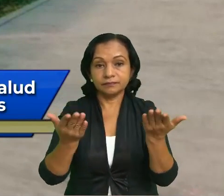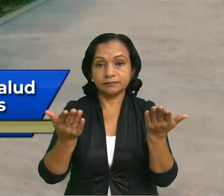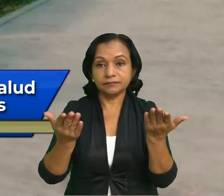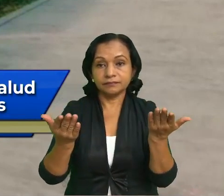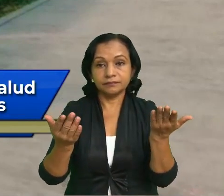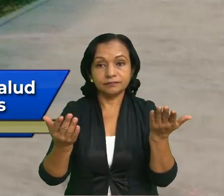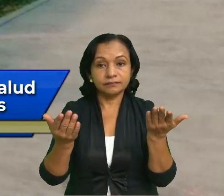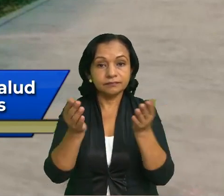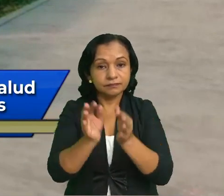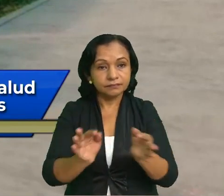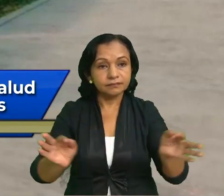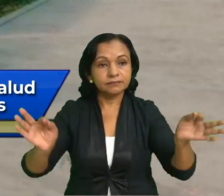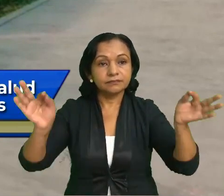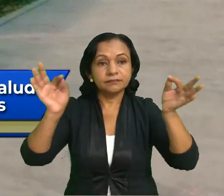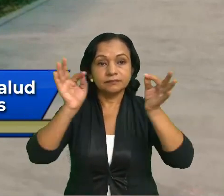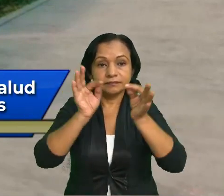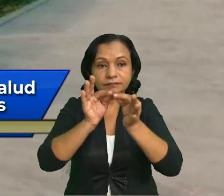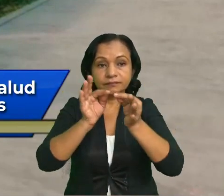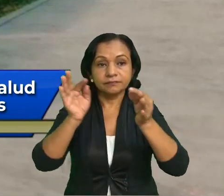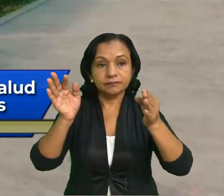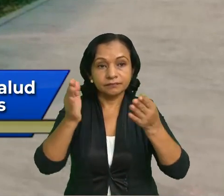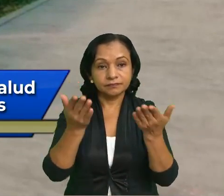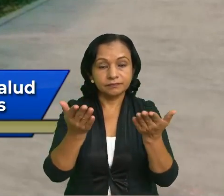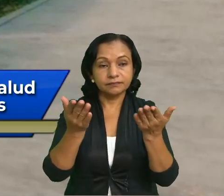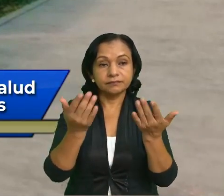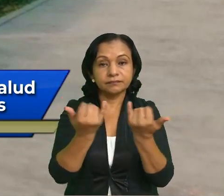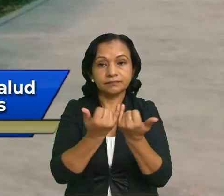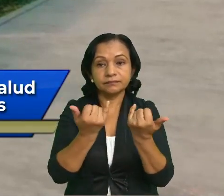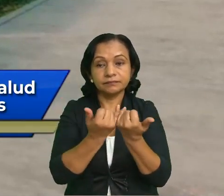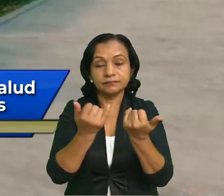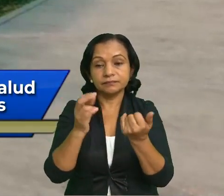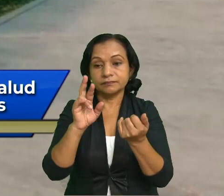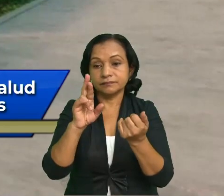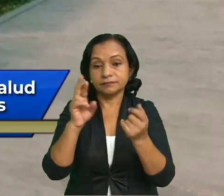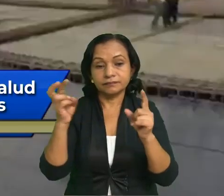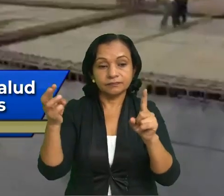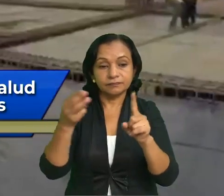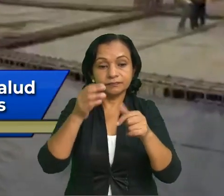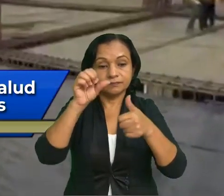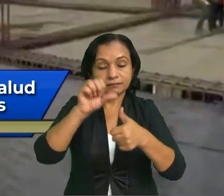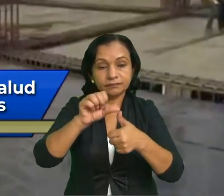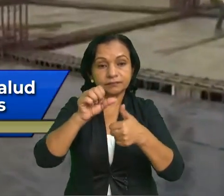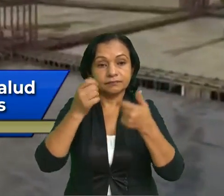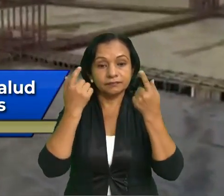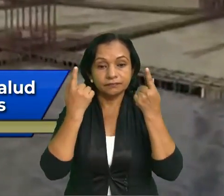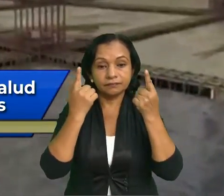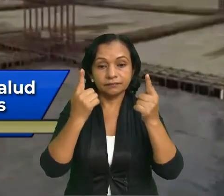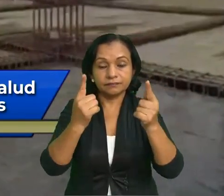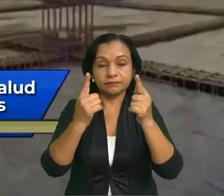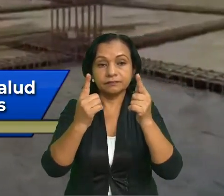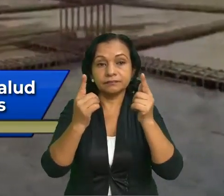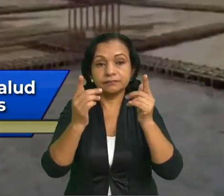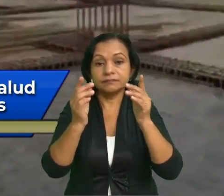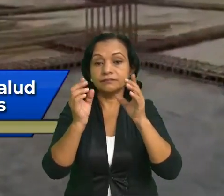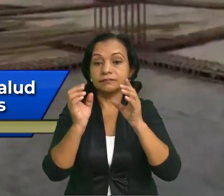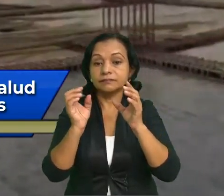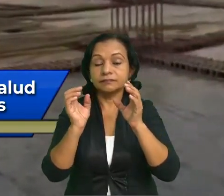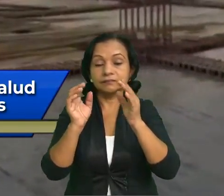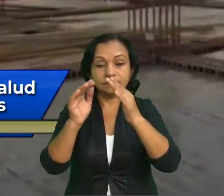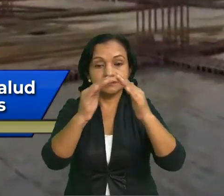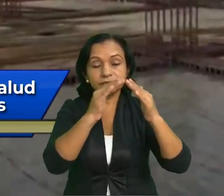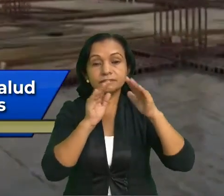es importante para ser para la región es para el gran león y la parte occidental también en chinandega que tiene otro hospital